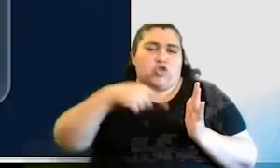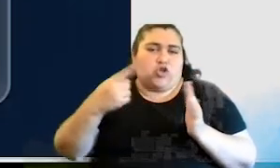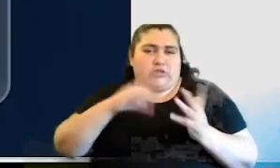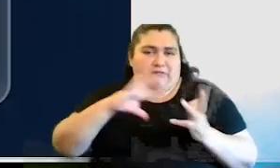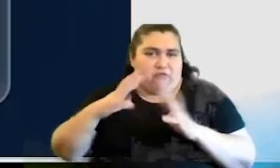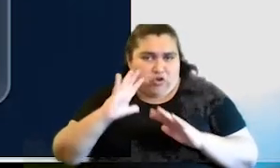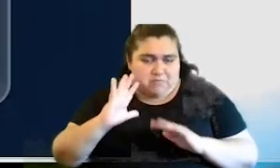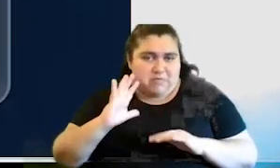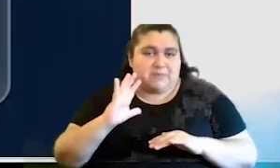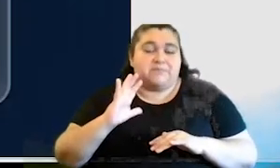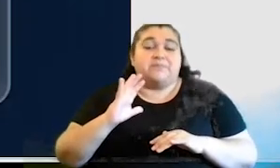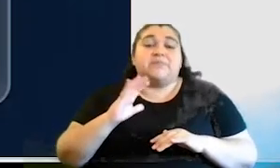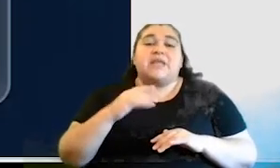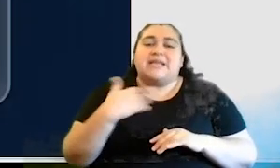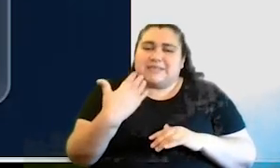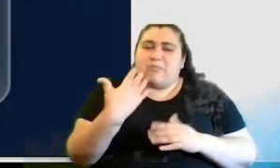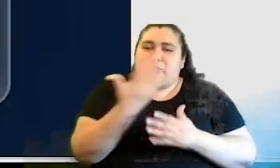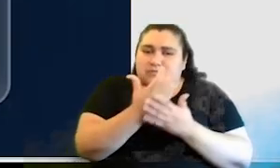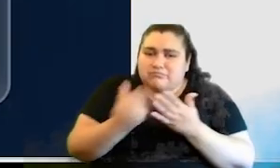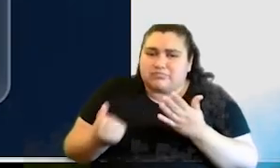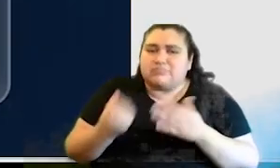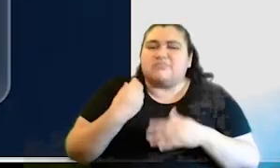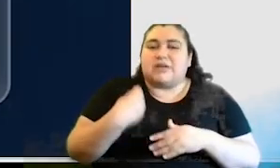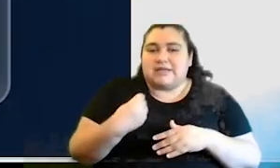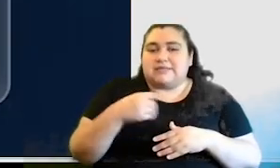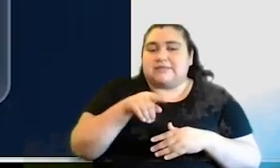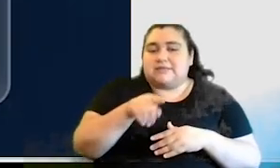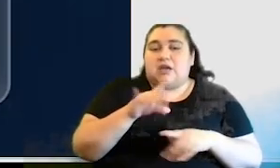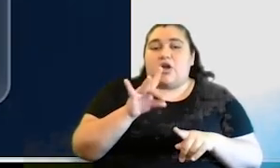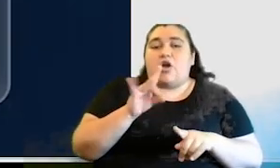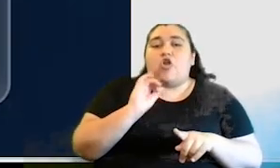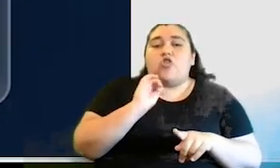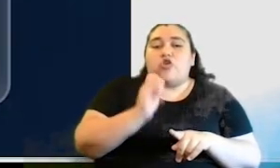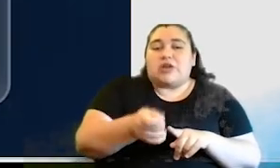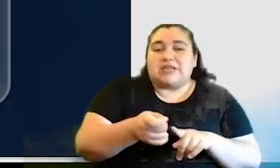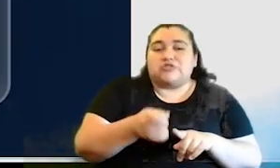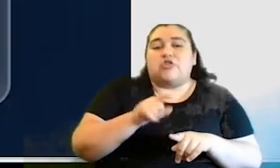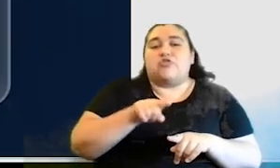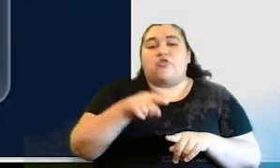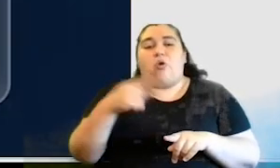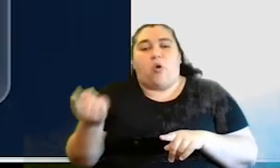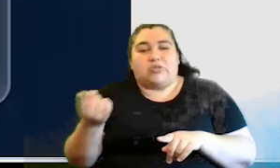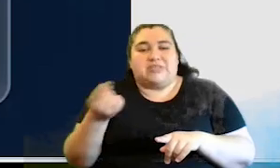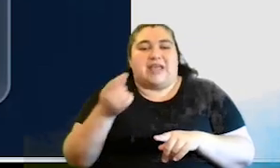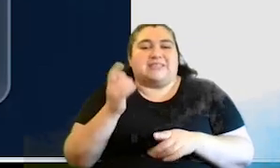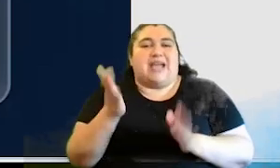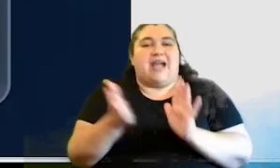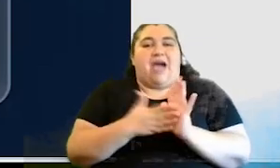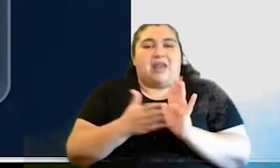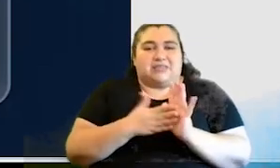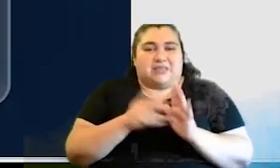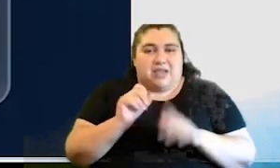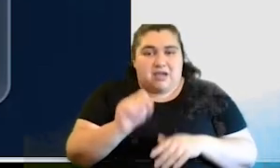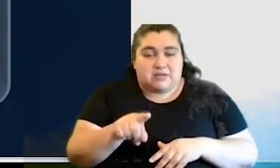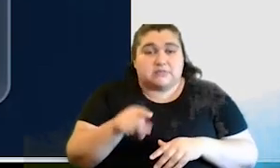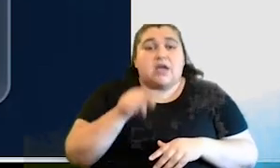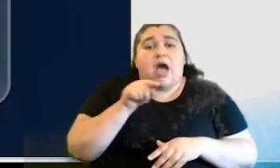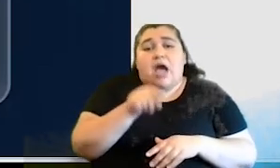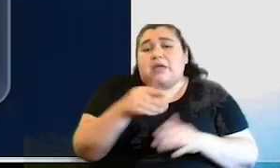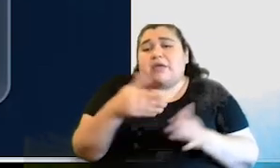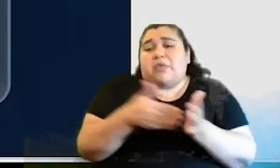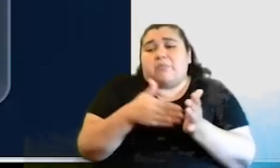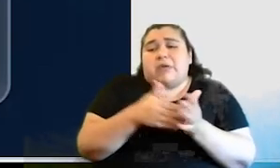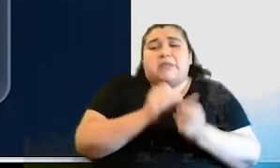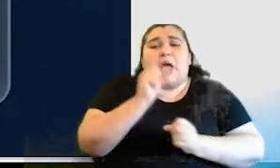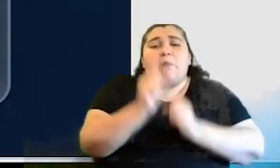y también se pueden deducir las donaciones o aportes a sociedades de garantía recíproca, que es una forma de financiar también determinadas empresas